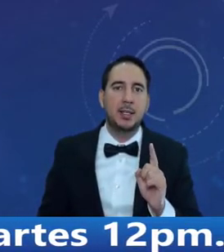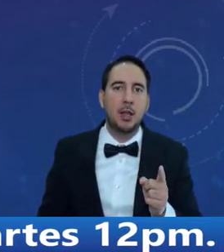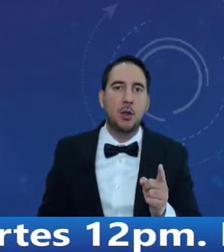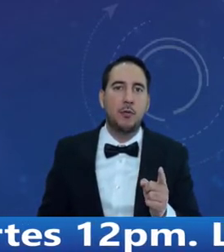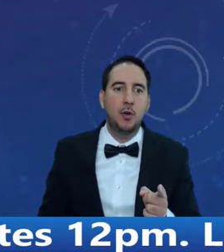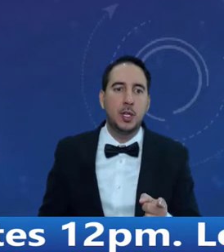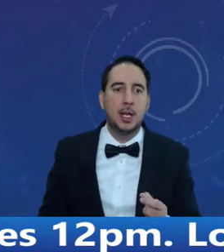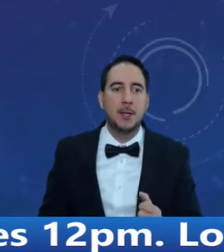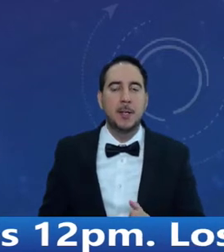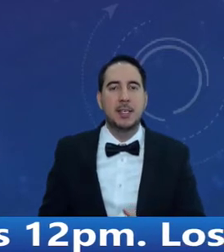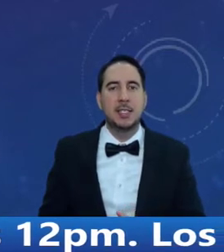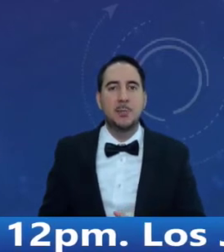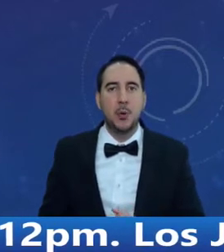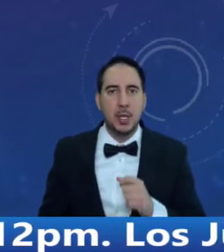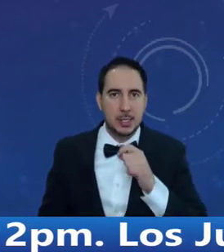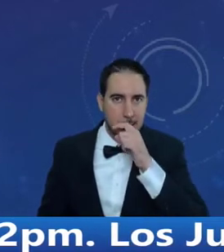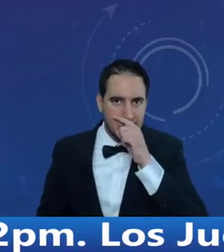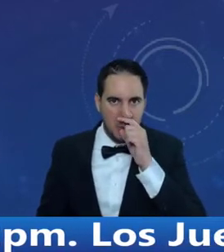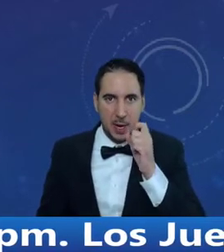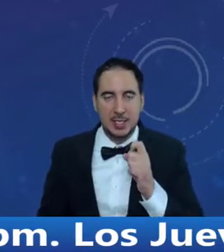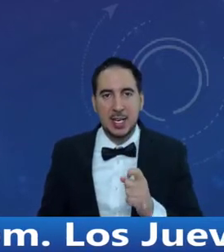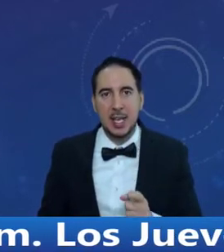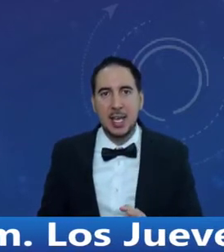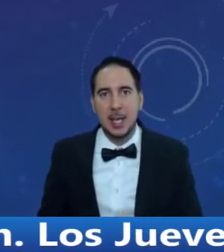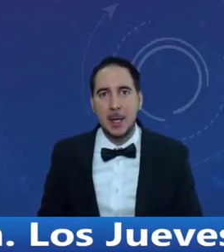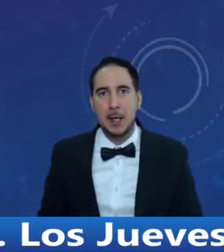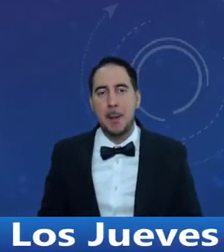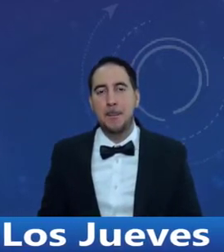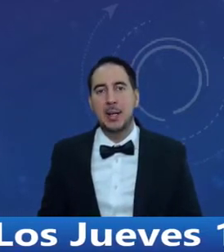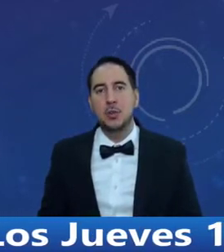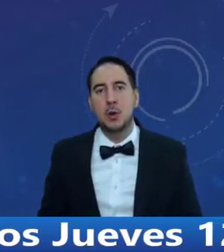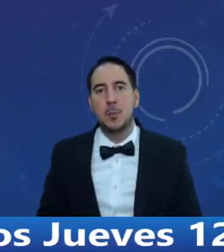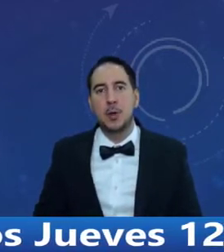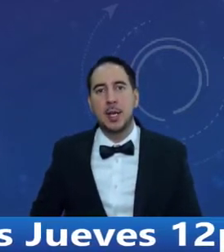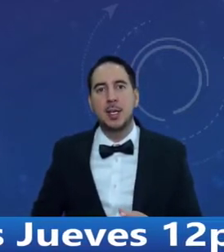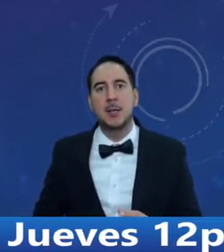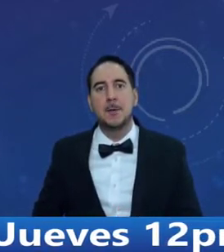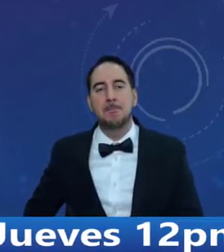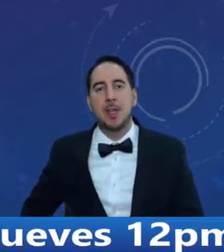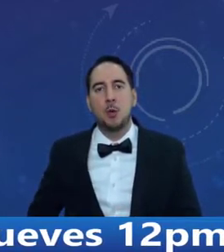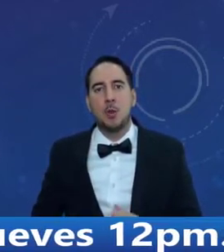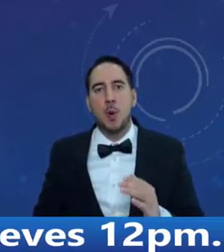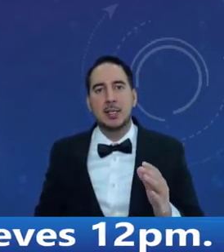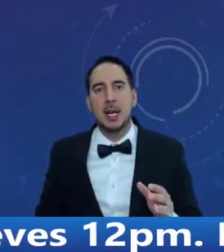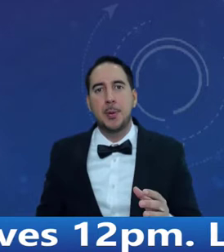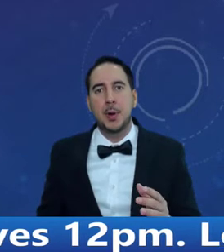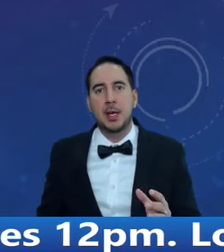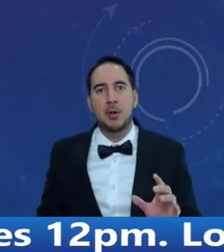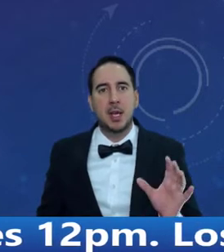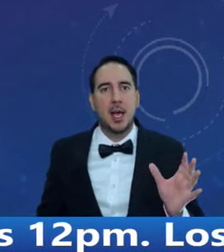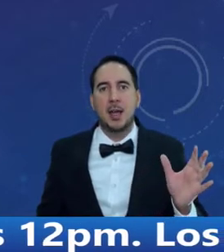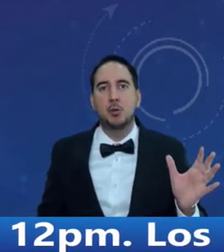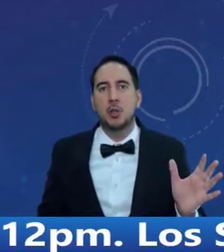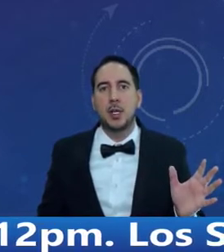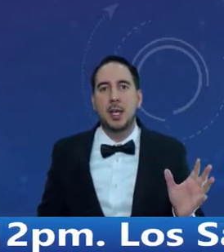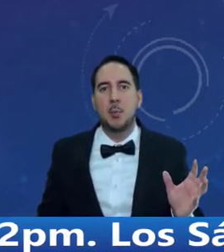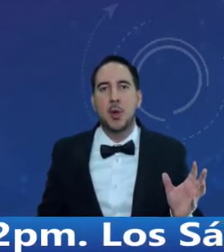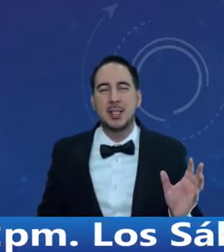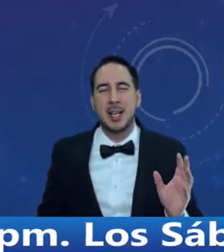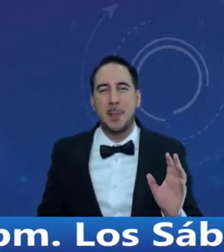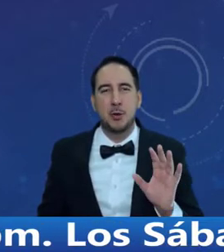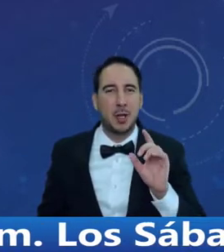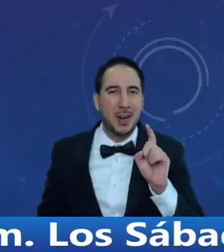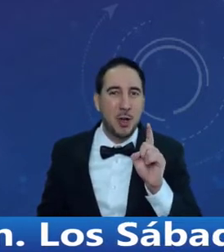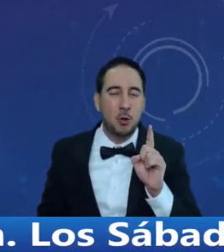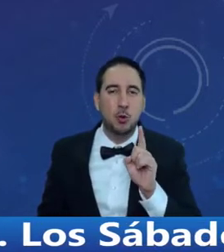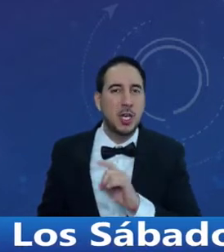en parte del Estado de Florida sí puedes como que hacer en español, porque ahí cuando vas a hacer la prueba creo que hay opciones que lo